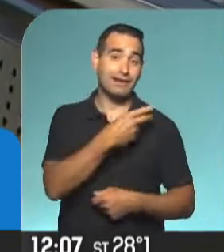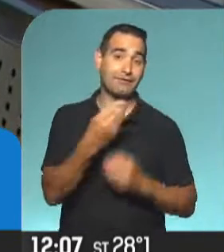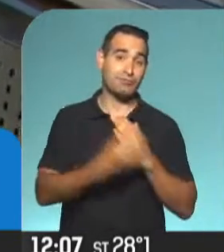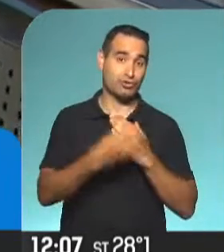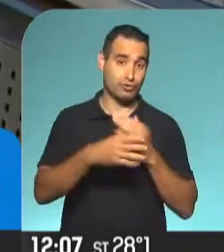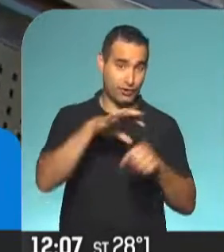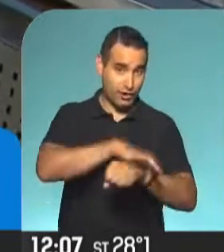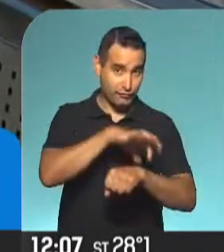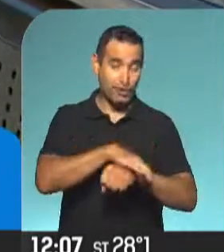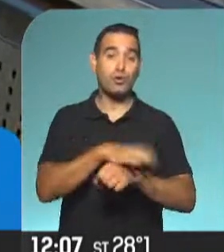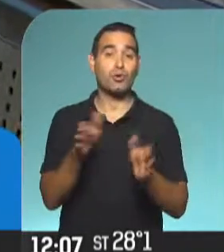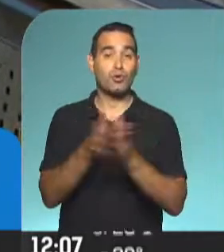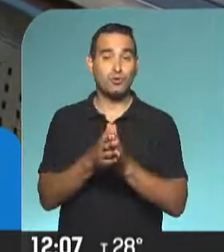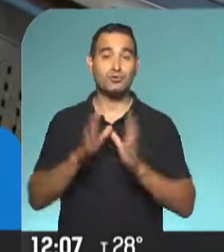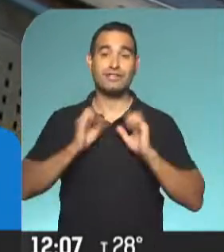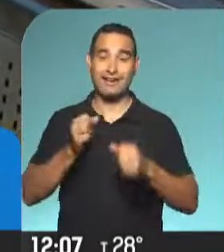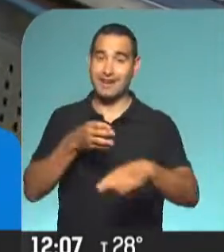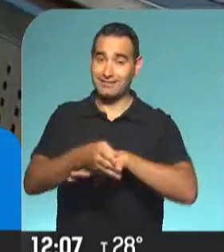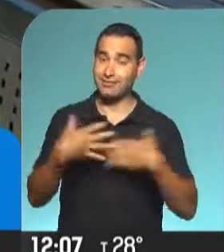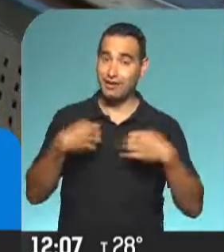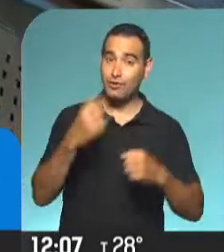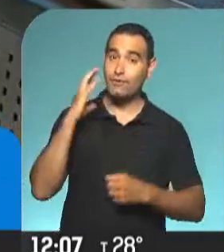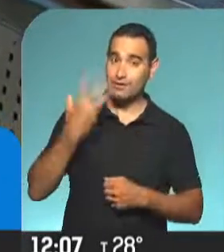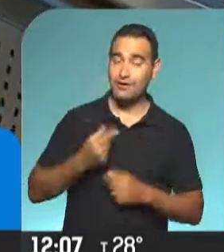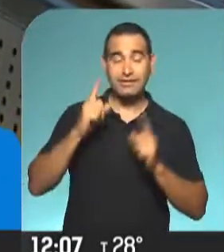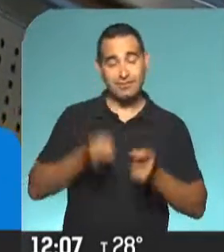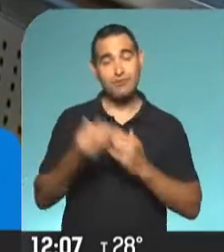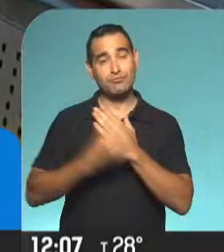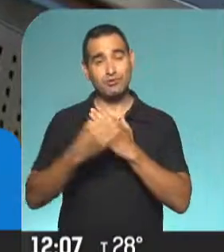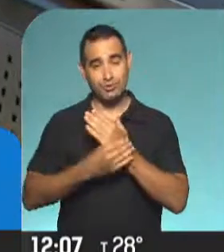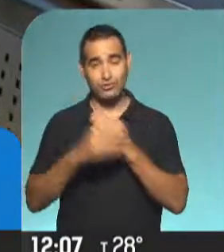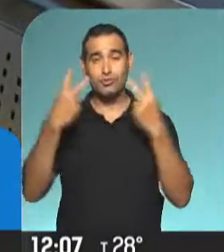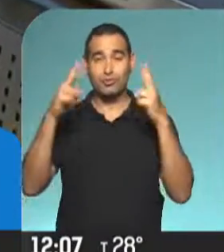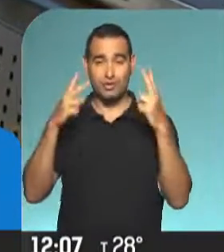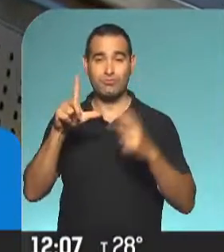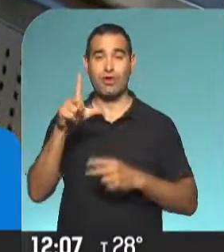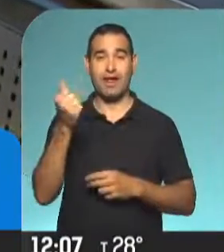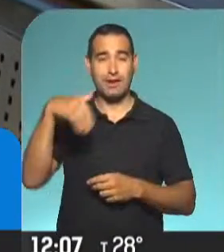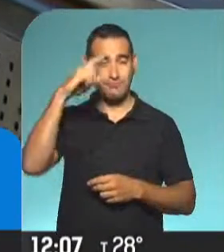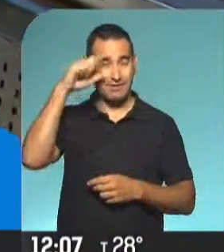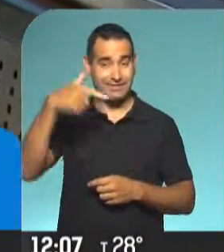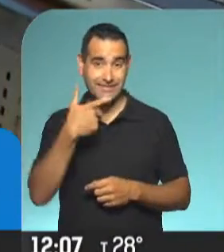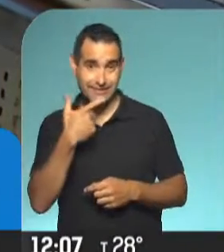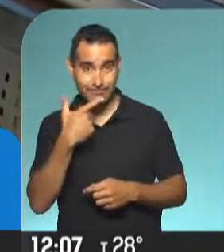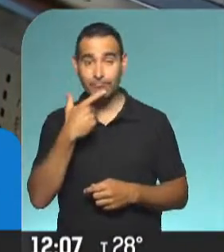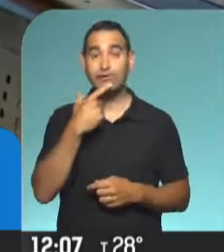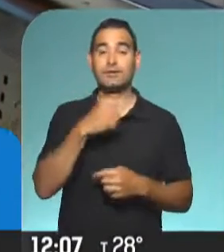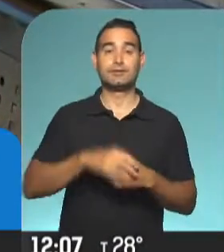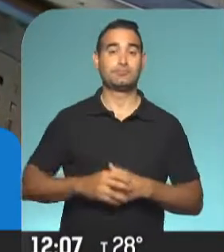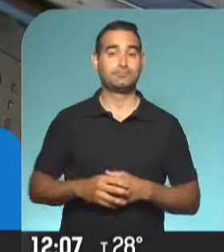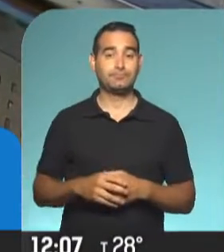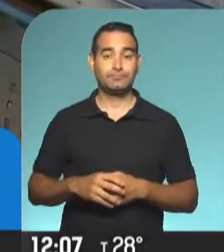Santiago Cafiero, también con la secretaria de Acceso a la Salud, Carla Bisotti, también con el ministro Lammens, ministro de Turismo y de Deporte. Las áreas más